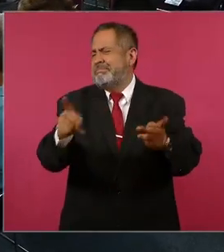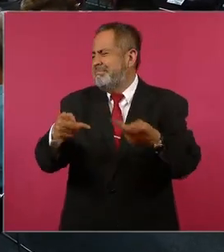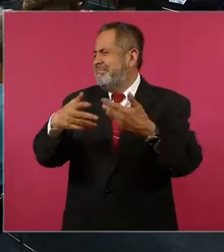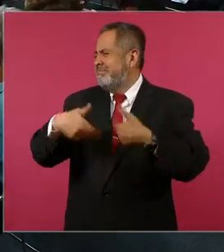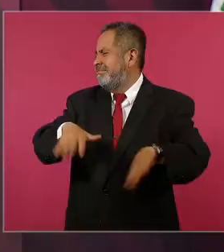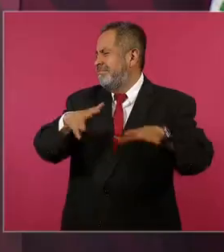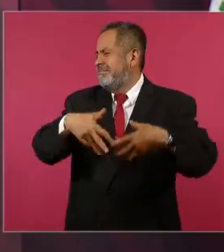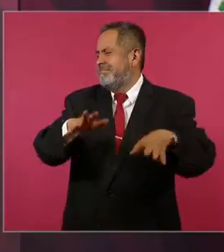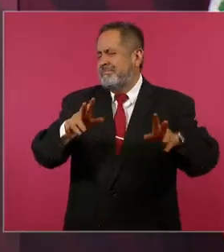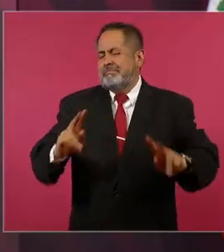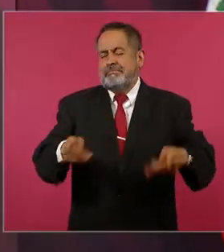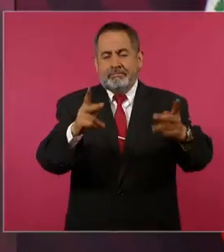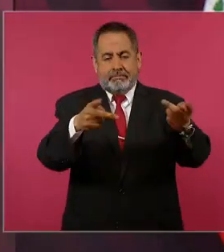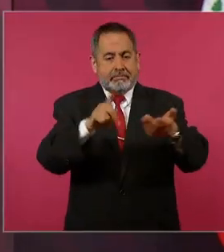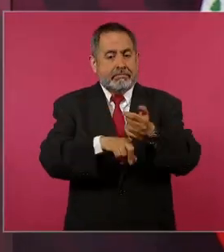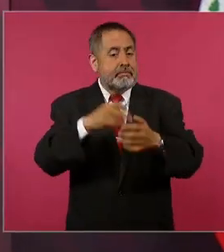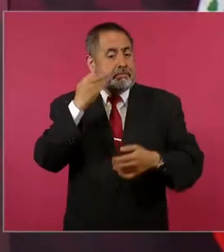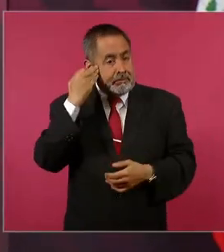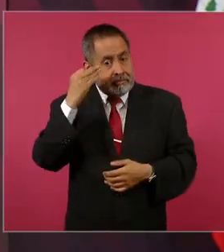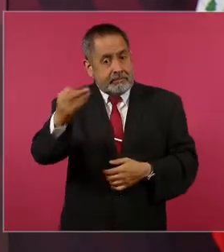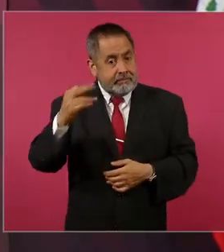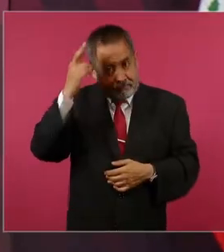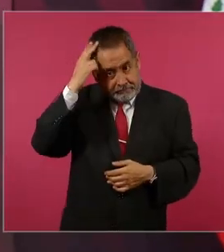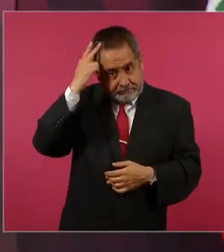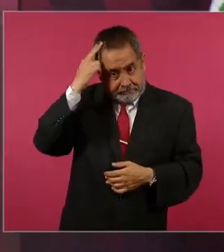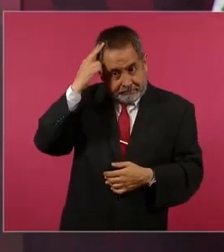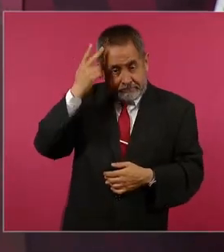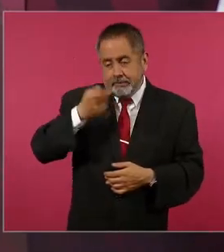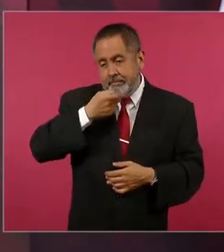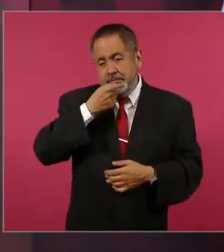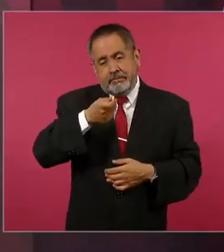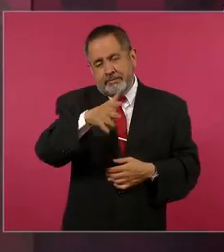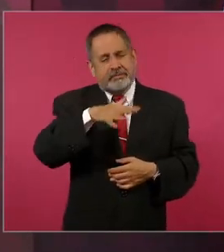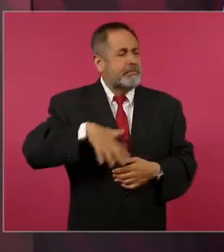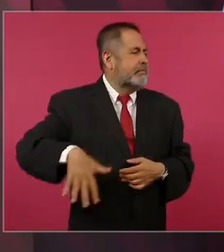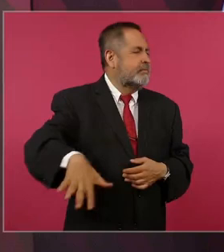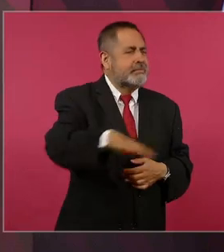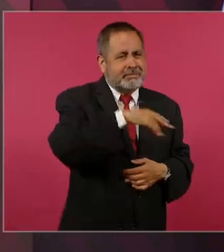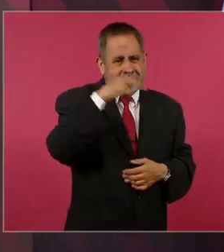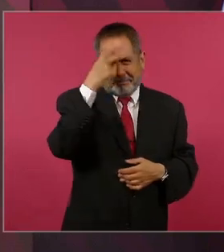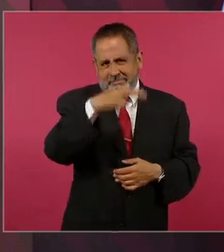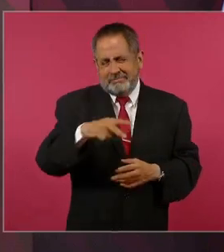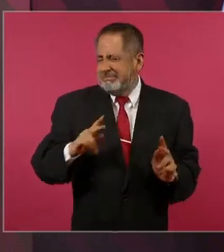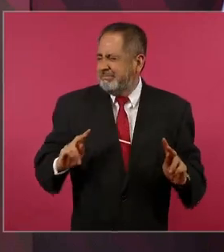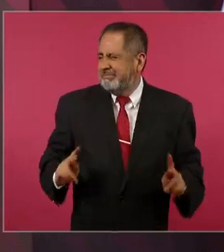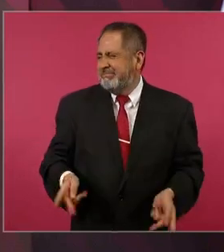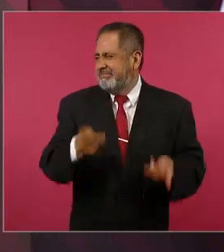cuando Porfirio Díaz declara casi a todo México